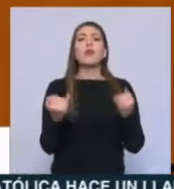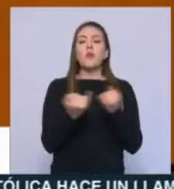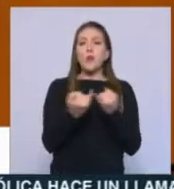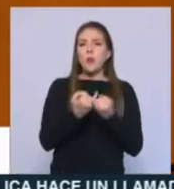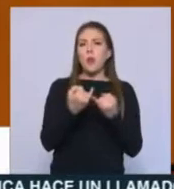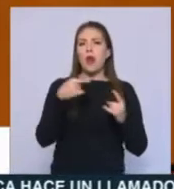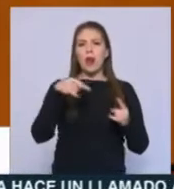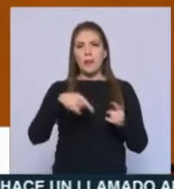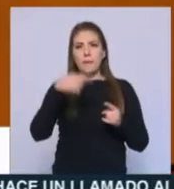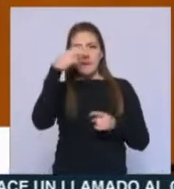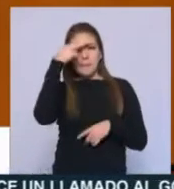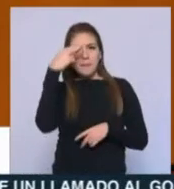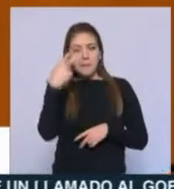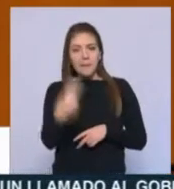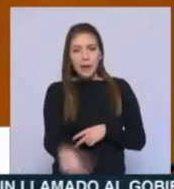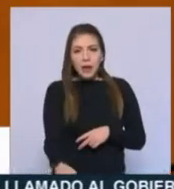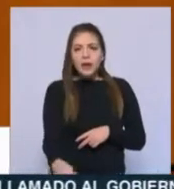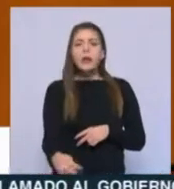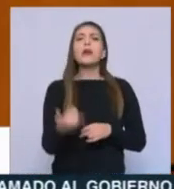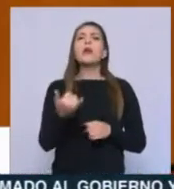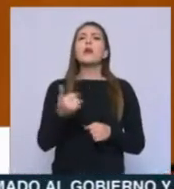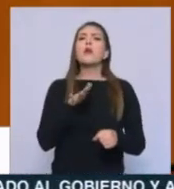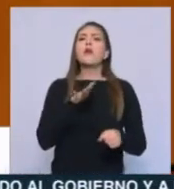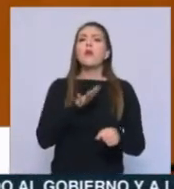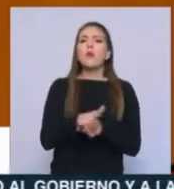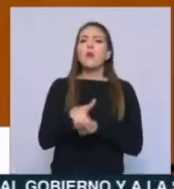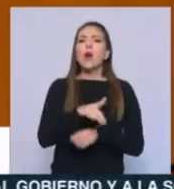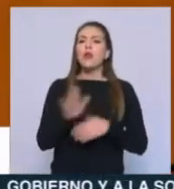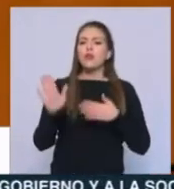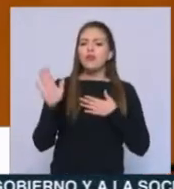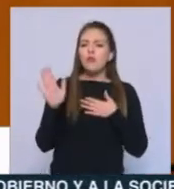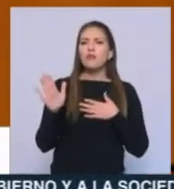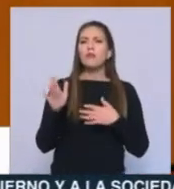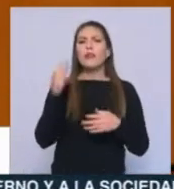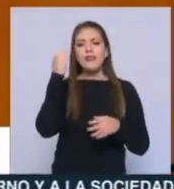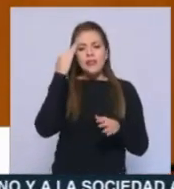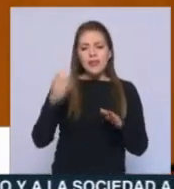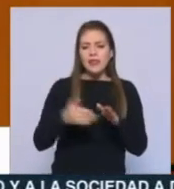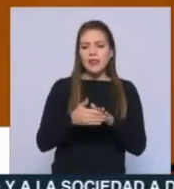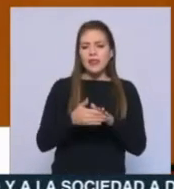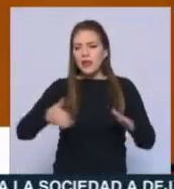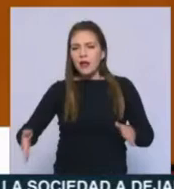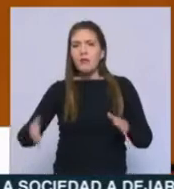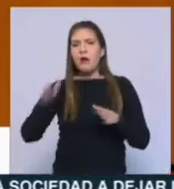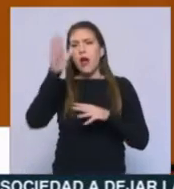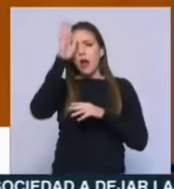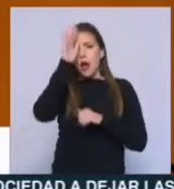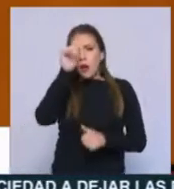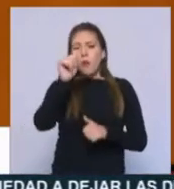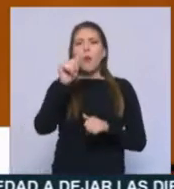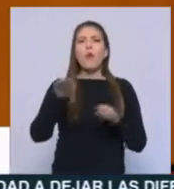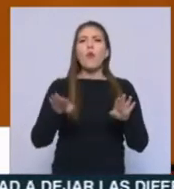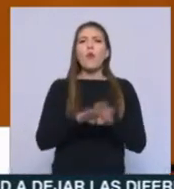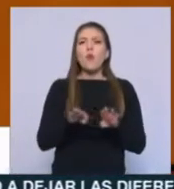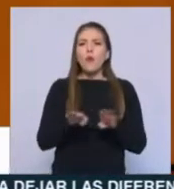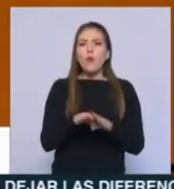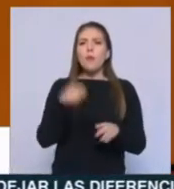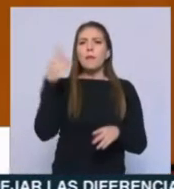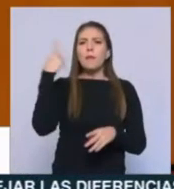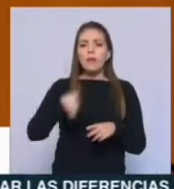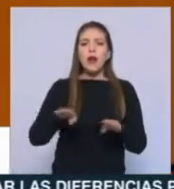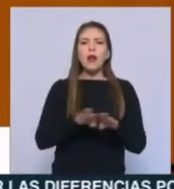hecho México y los compromisos y procedimientos y plazos que se acordaron como resultado de